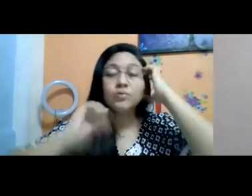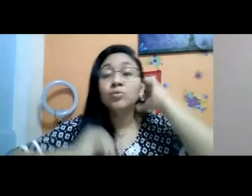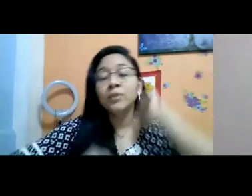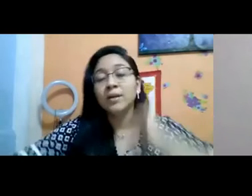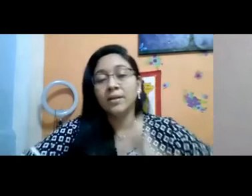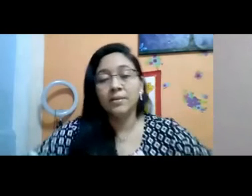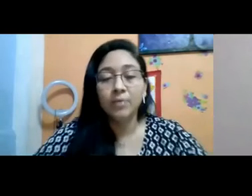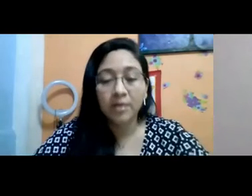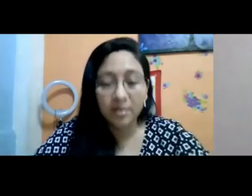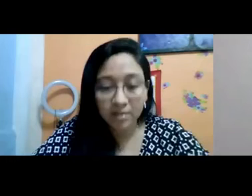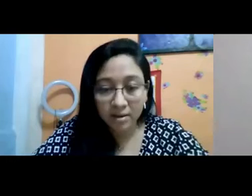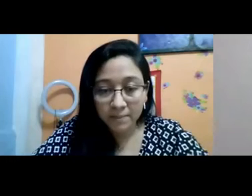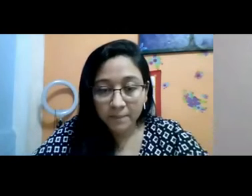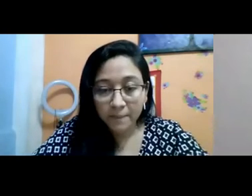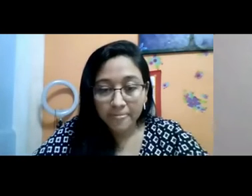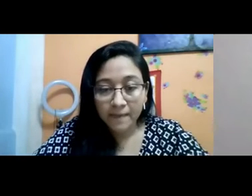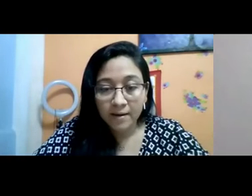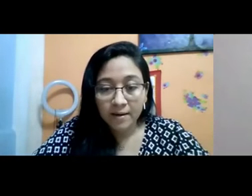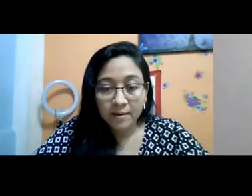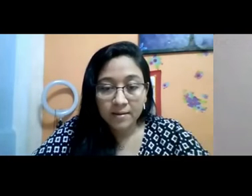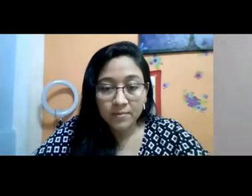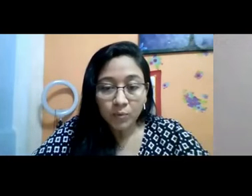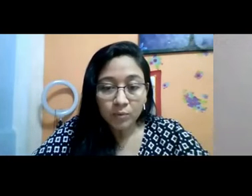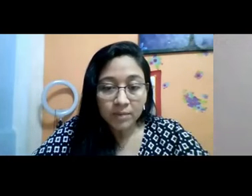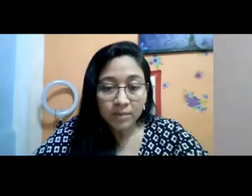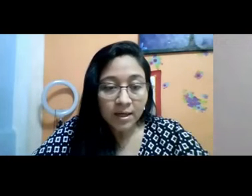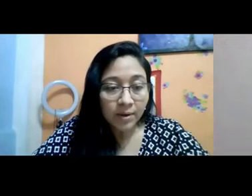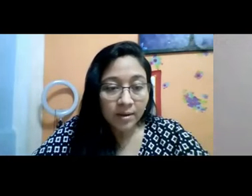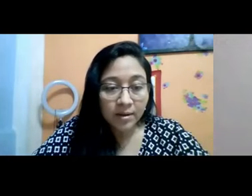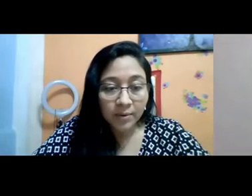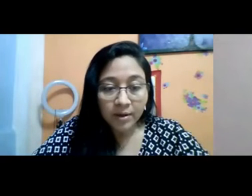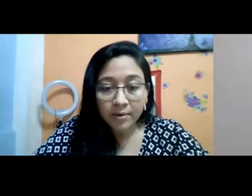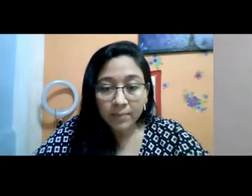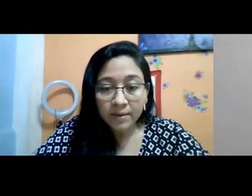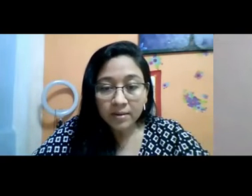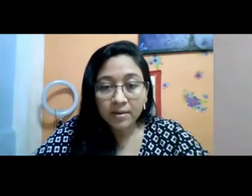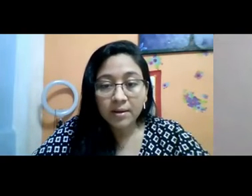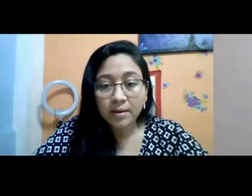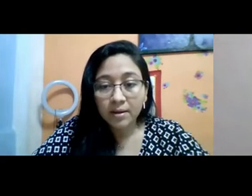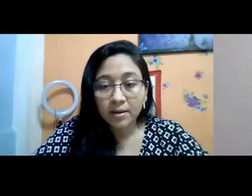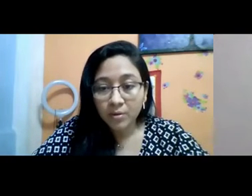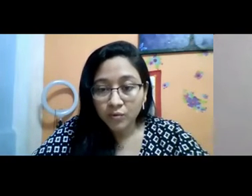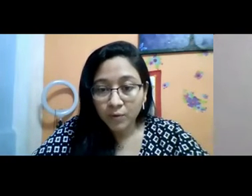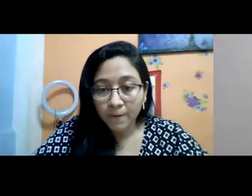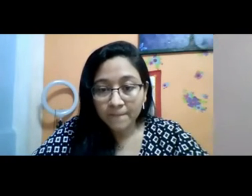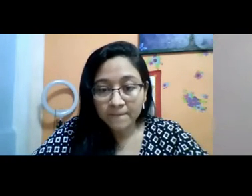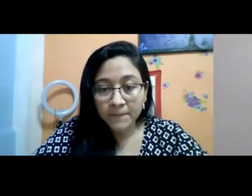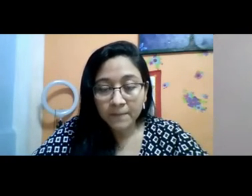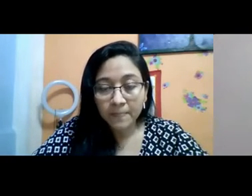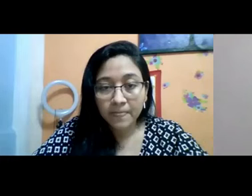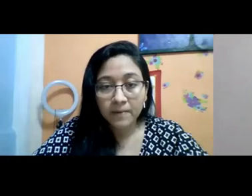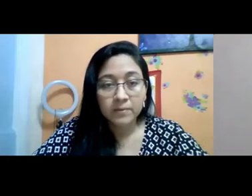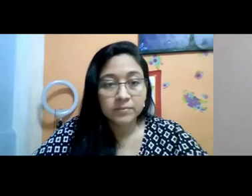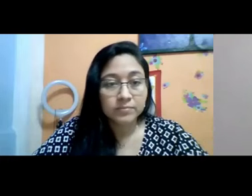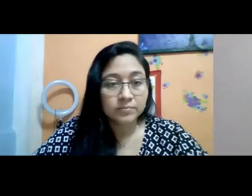la estructura que debemos de tener. Dame un segundo. Mientras les voy a dejar compartido el curso.